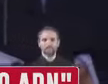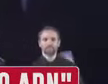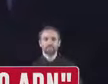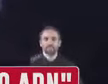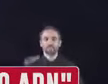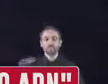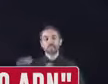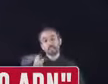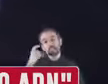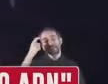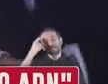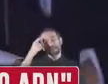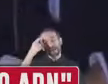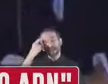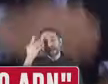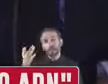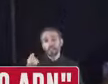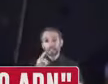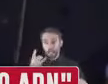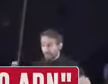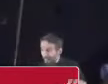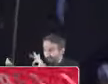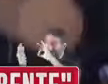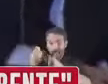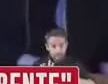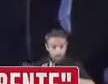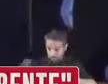pensaba también pucha siempre que llegamos nosotros